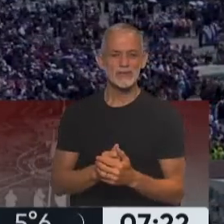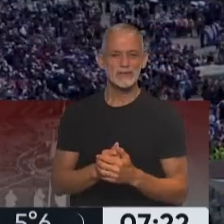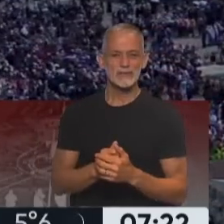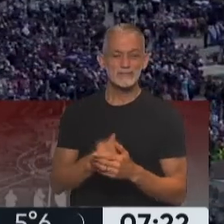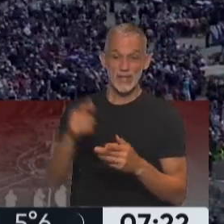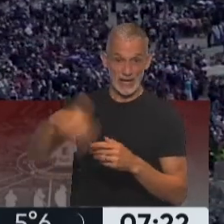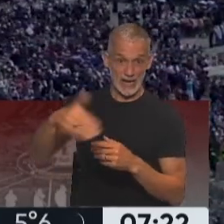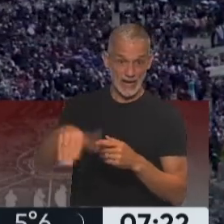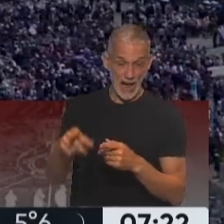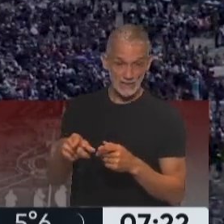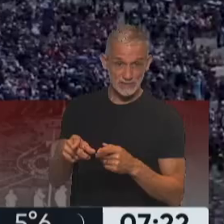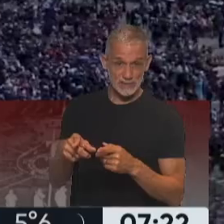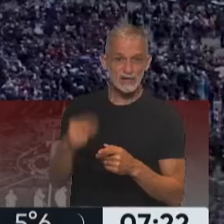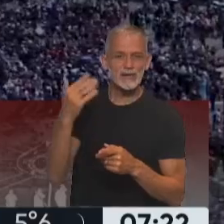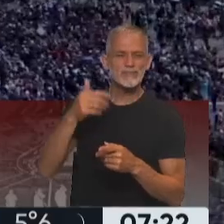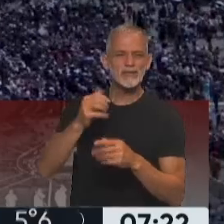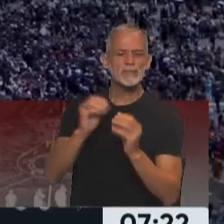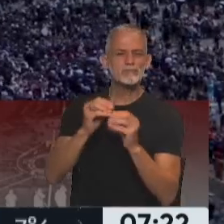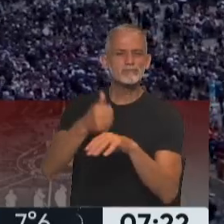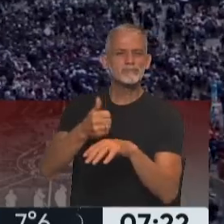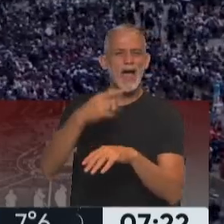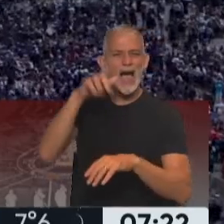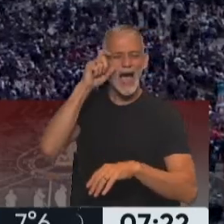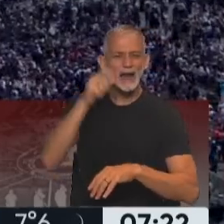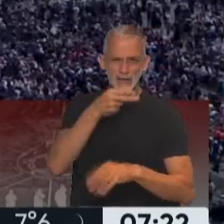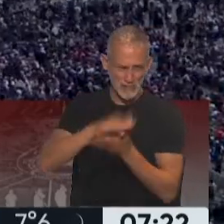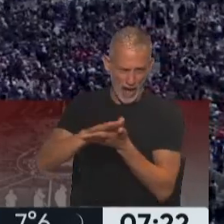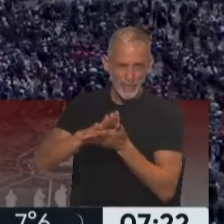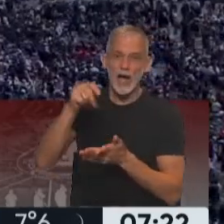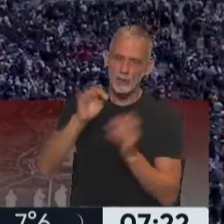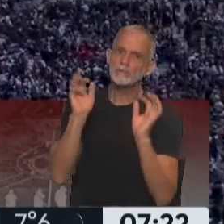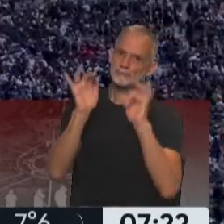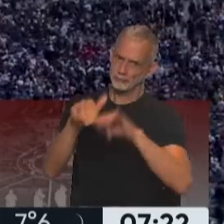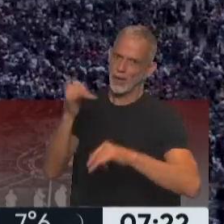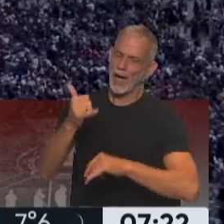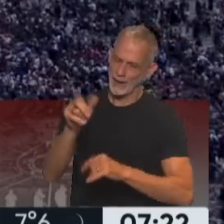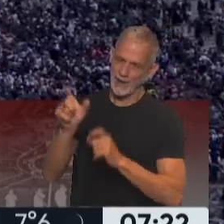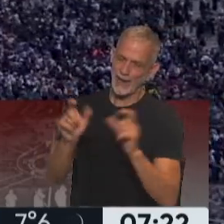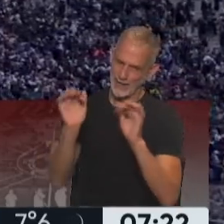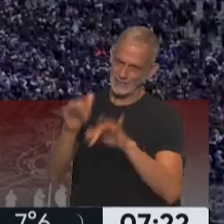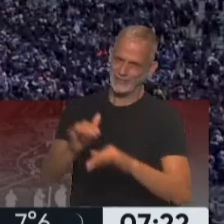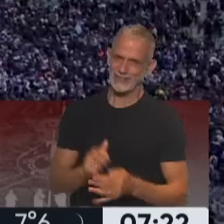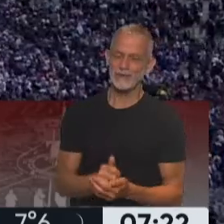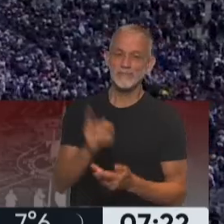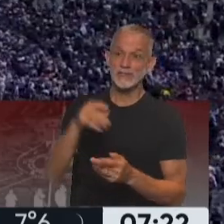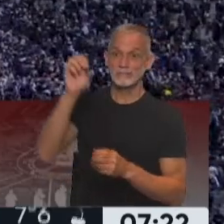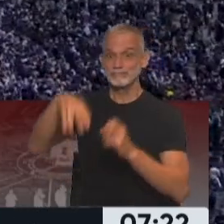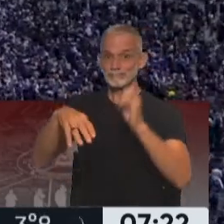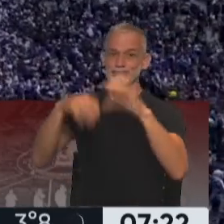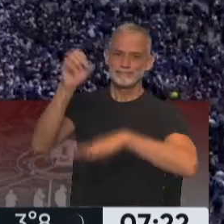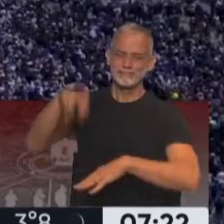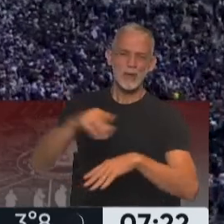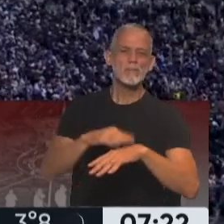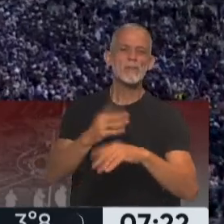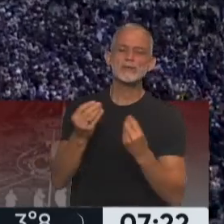que cuando estaba nuestro colega allí, a la mañana no había gente. No había. Y ahora ya tenés mucha gente, la gente que está llegando para ese